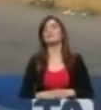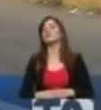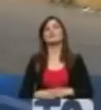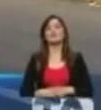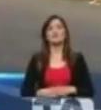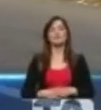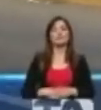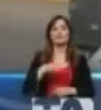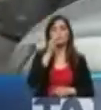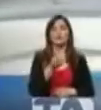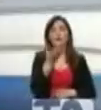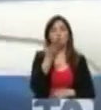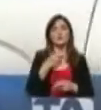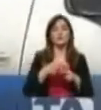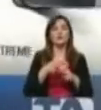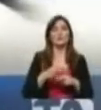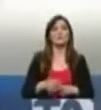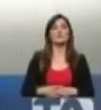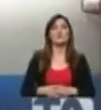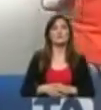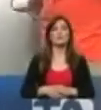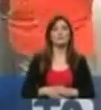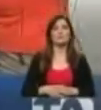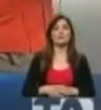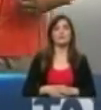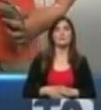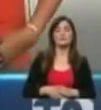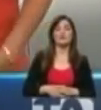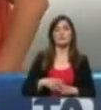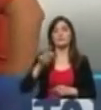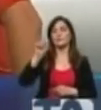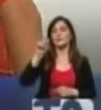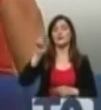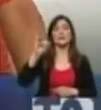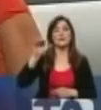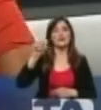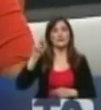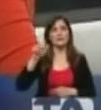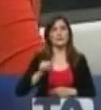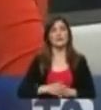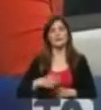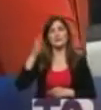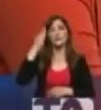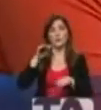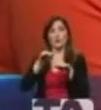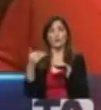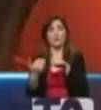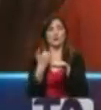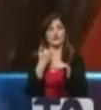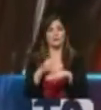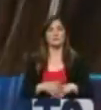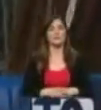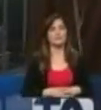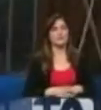conductores. Buenos días, mi señora, ¿su nombre? Adriana Tipán. Doña Adriana, ¿sabía usted de este cambio de sentido aquí en la calle Los